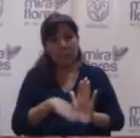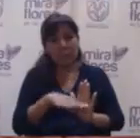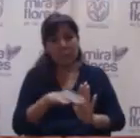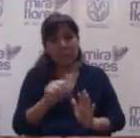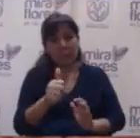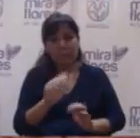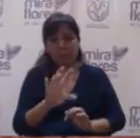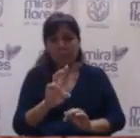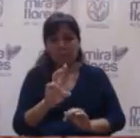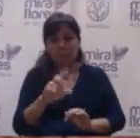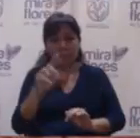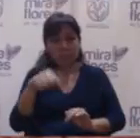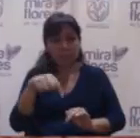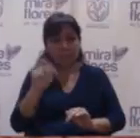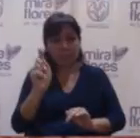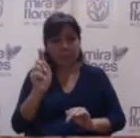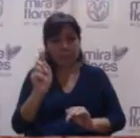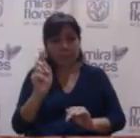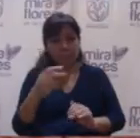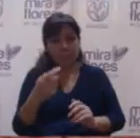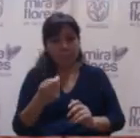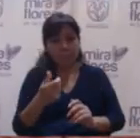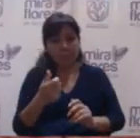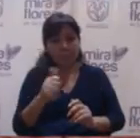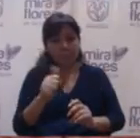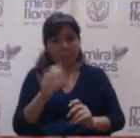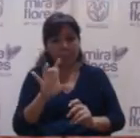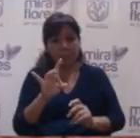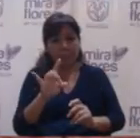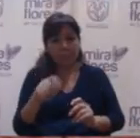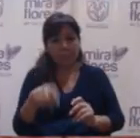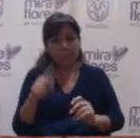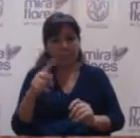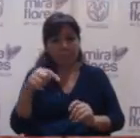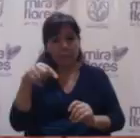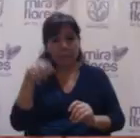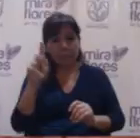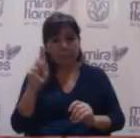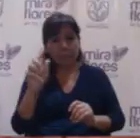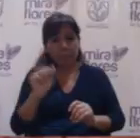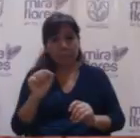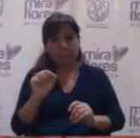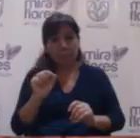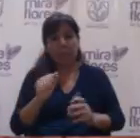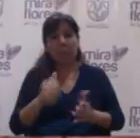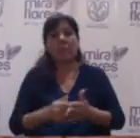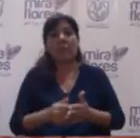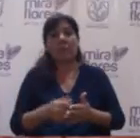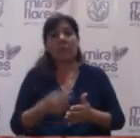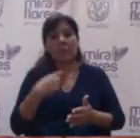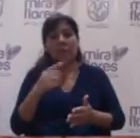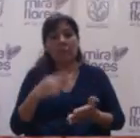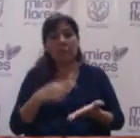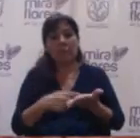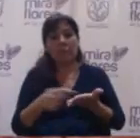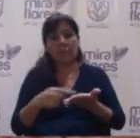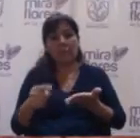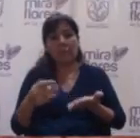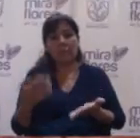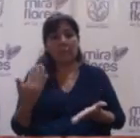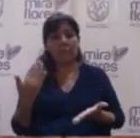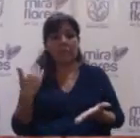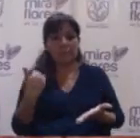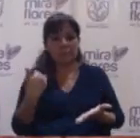17 millones, casi 18 millones de soles, estuvo colocado hasta hace algunas semanas atrás. Hoy en día no